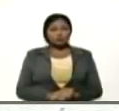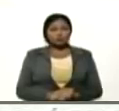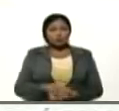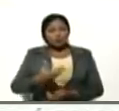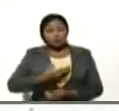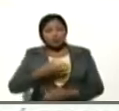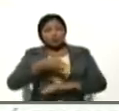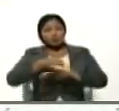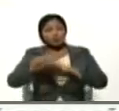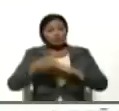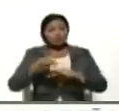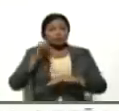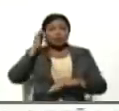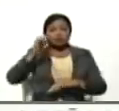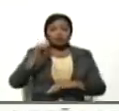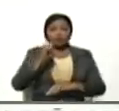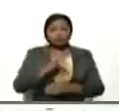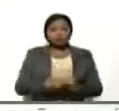Alcaldía del Municipio Yaracuy,